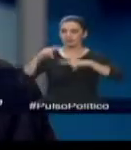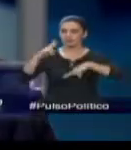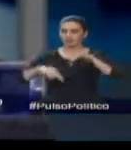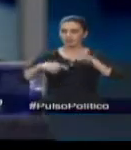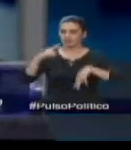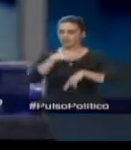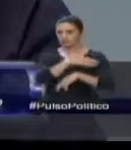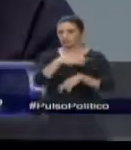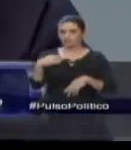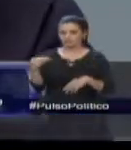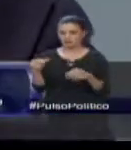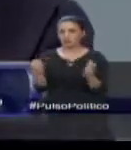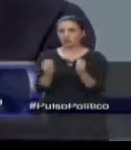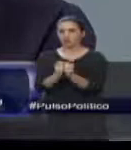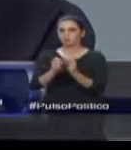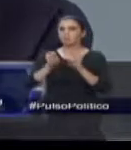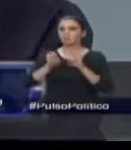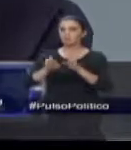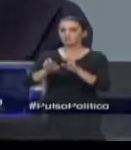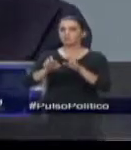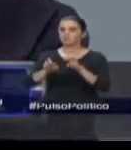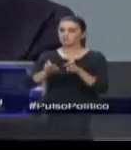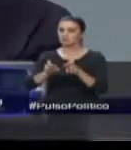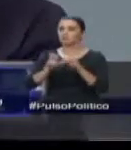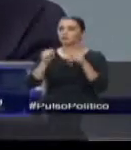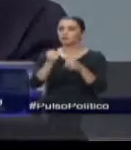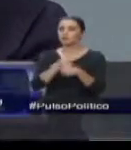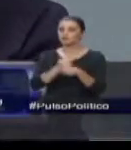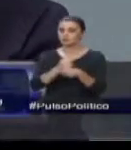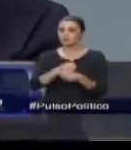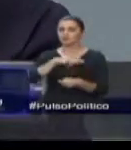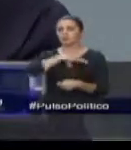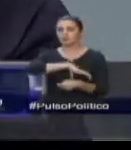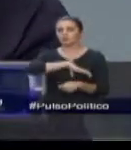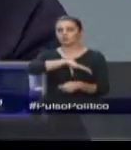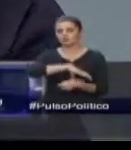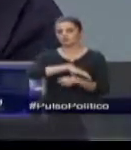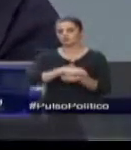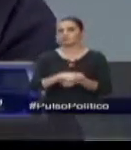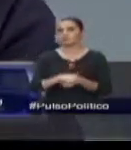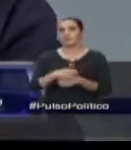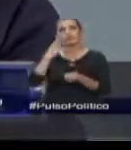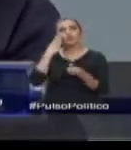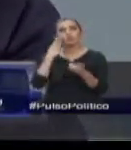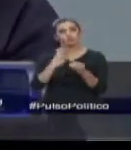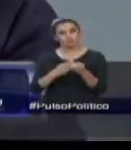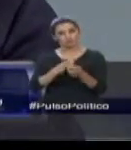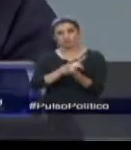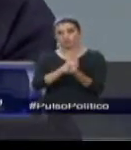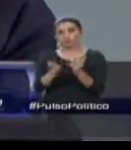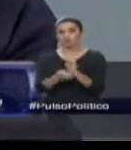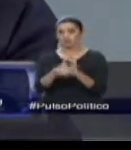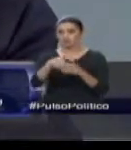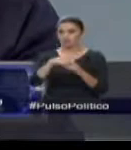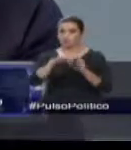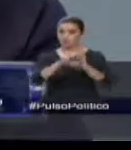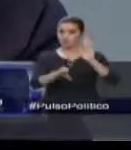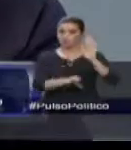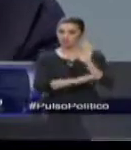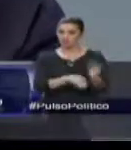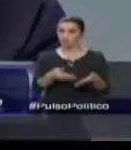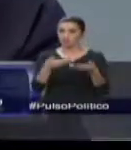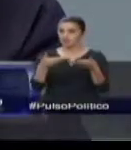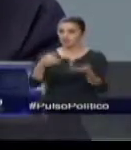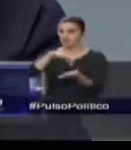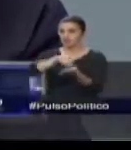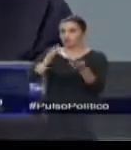concurrencia con autorización de vida lo puedan hacer los gobiernos municipales lo que busca nuevamente la reforma a la constitución es darle a